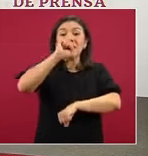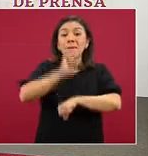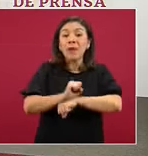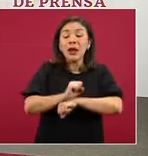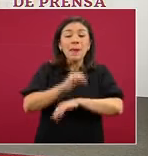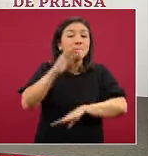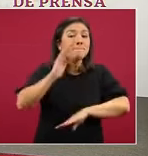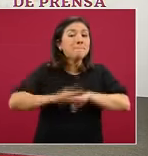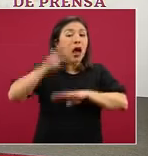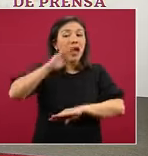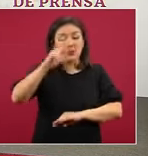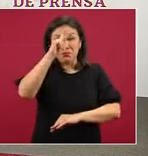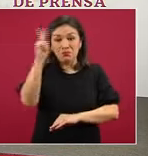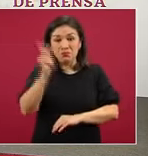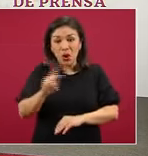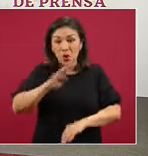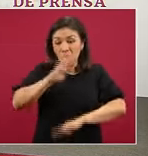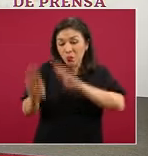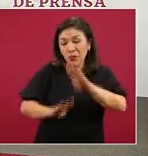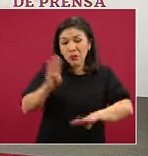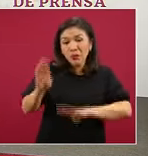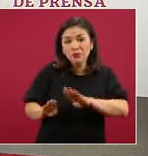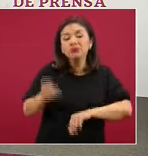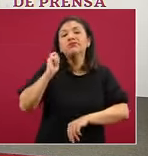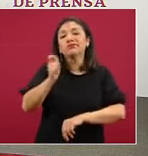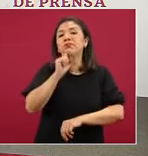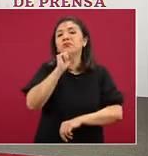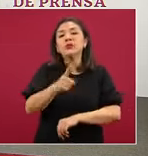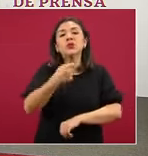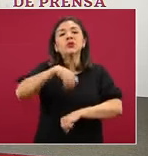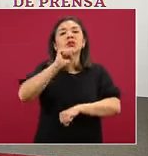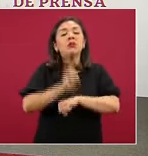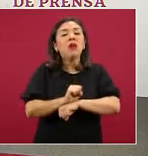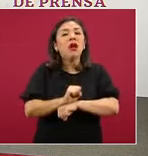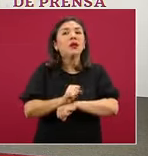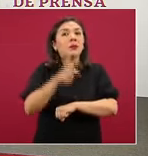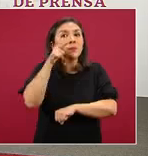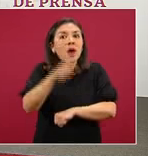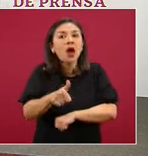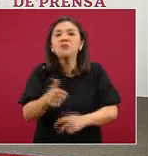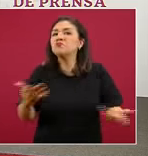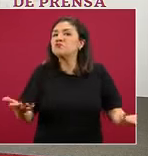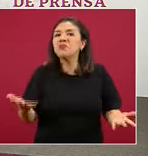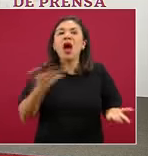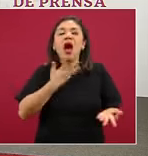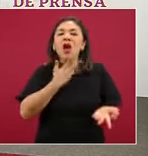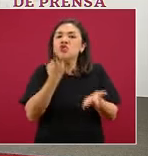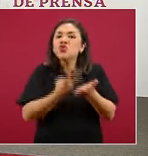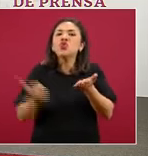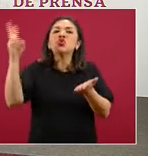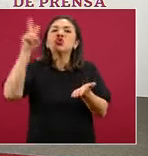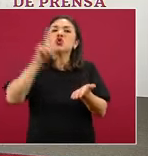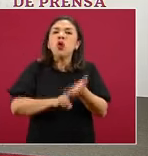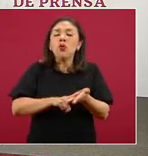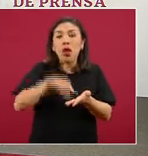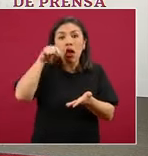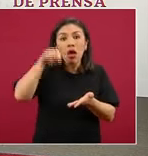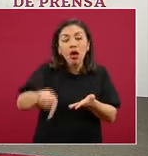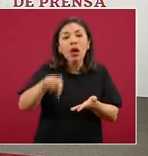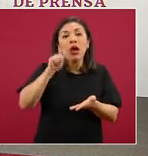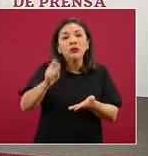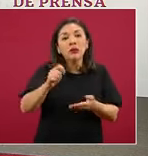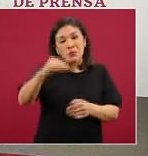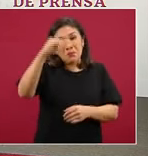donde mayor porcentaje de exceso tuvimos fue la semana en que prácticamente se duplicó en esa semana